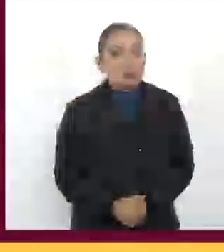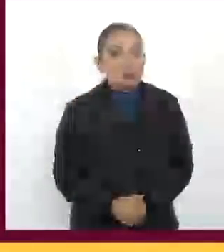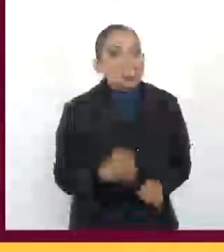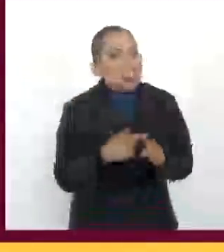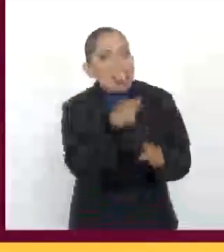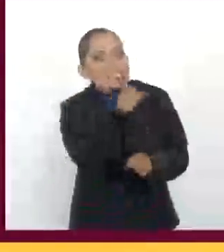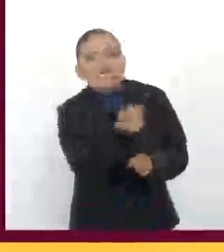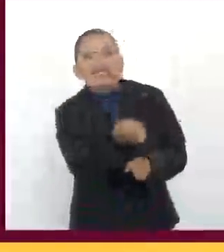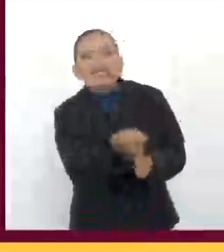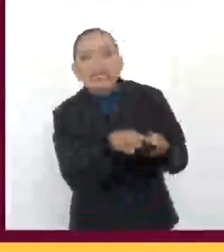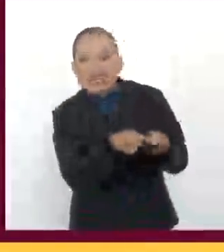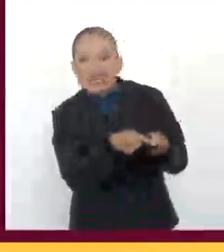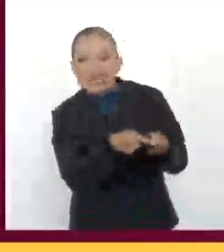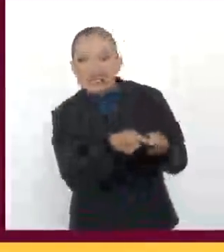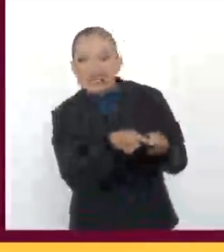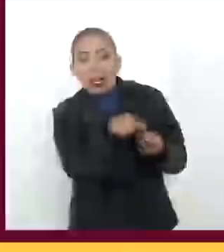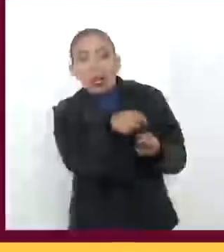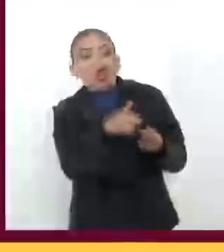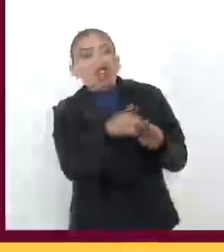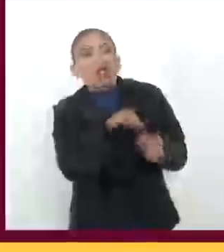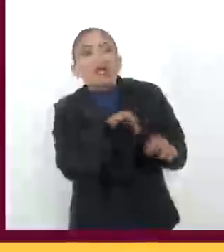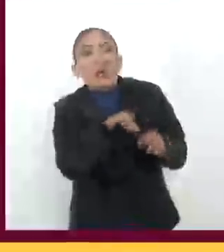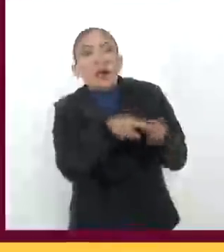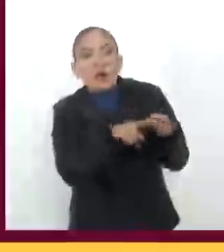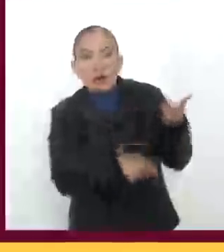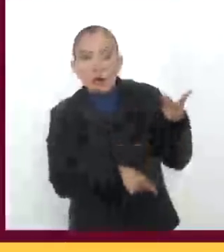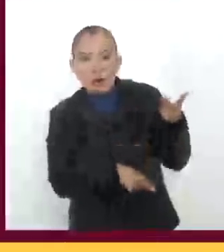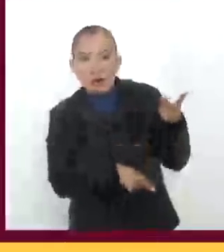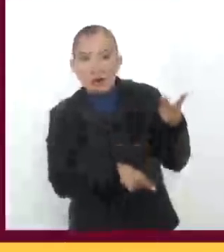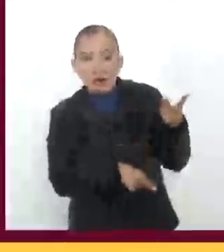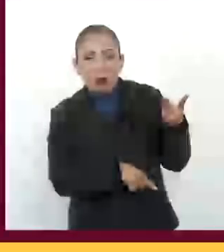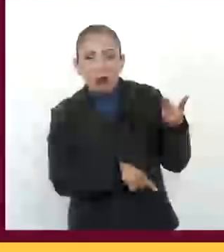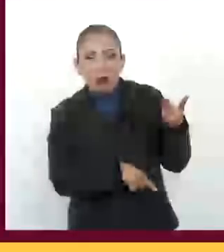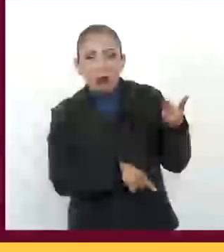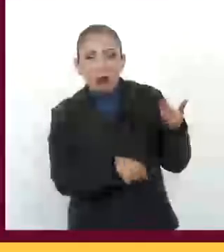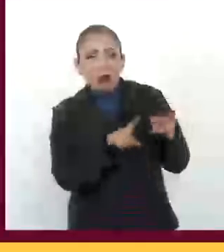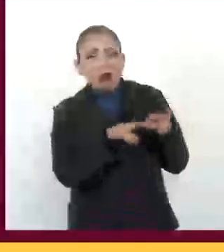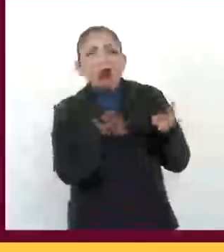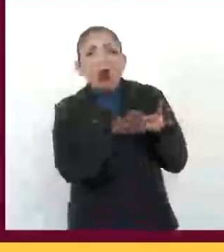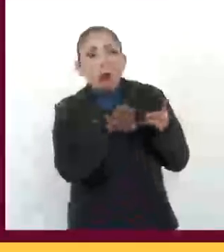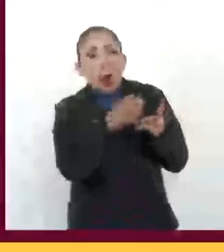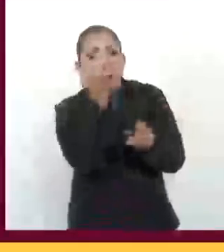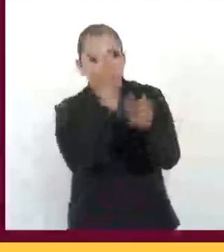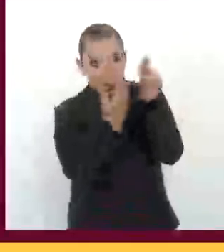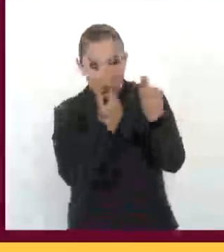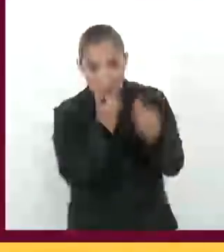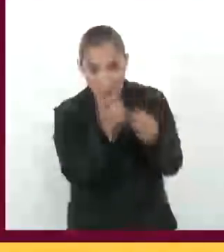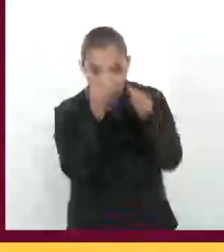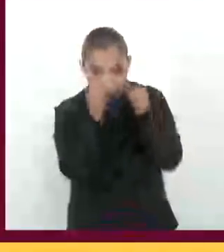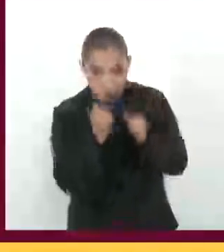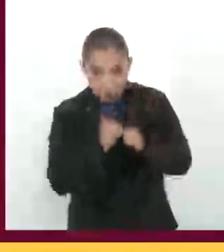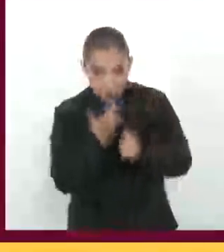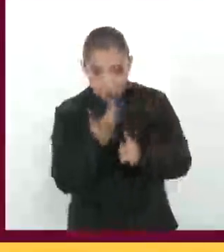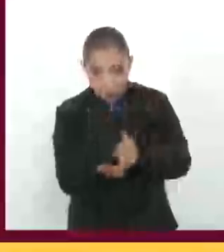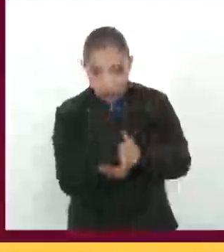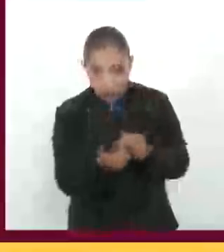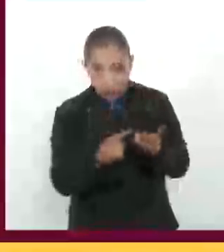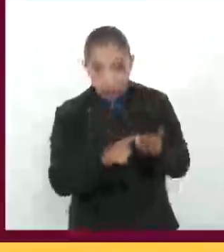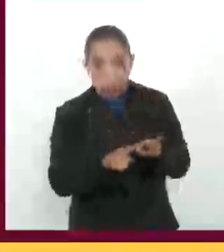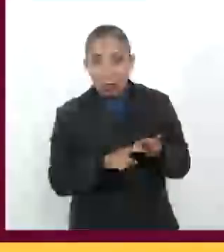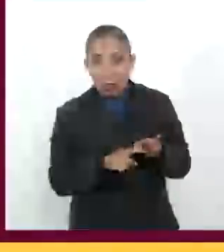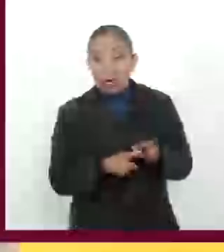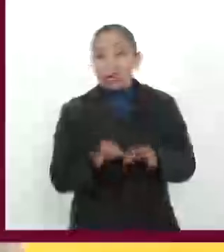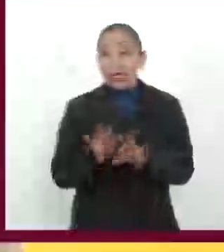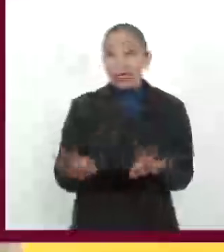últimamente. ¿Quiénes son? ¿Dónde trabajan? ¿Cómo fue el trato y la atención que les